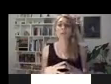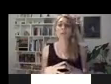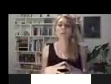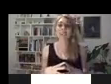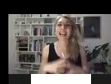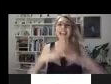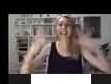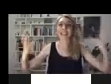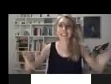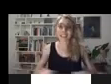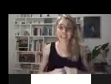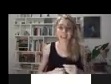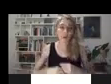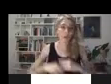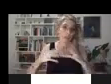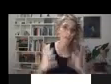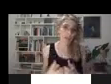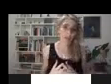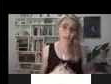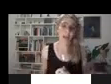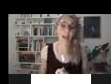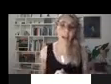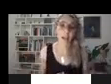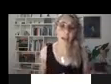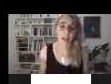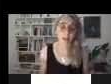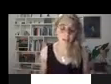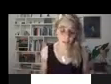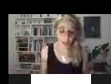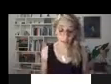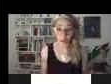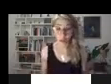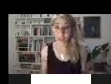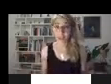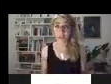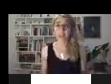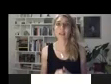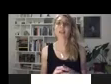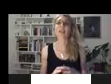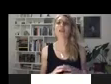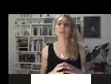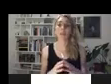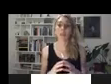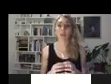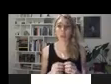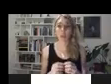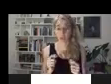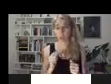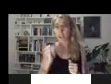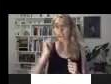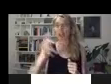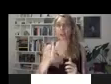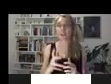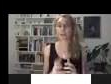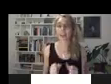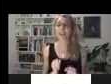Si buscamos caracterizar o pensar a estos agentes, los primeros que